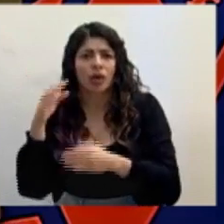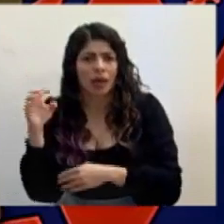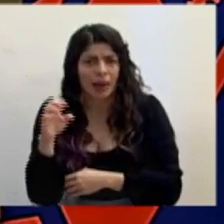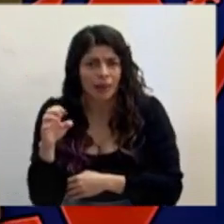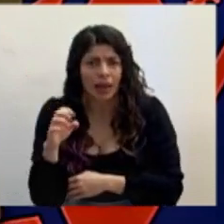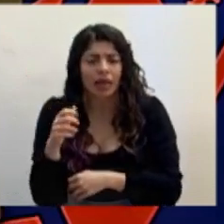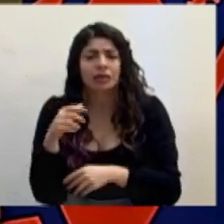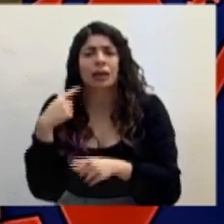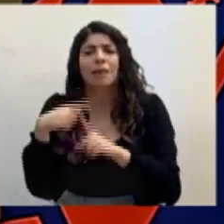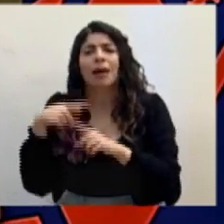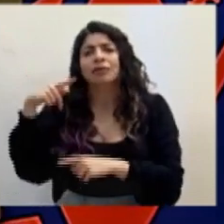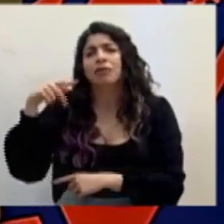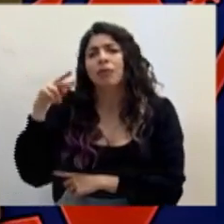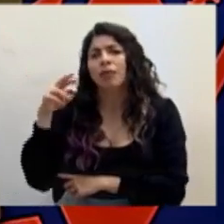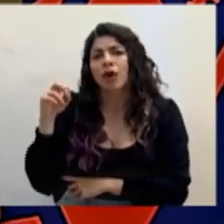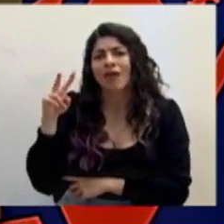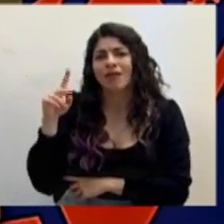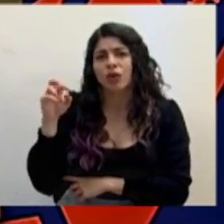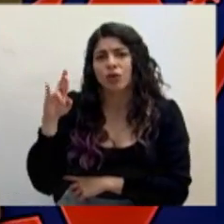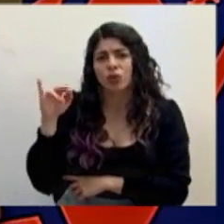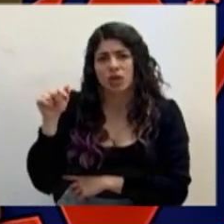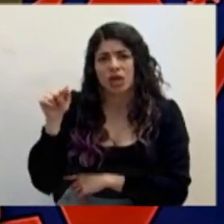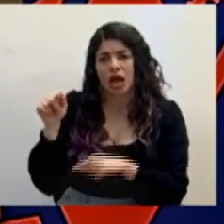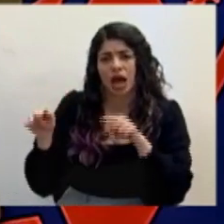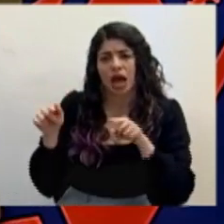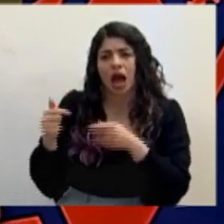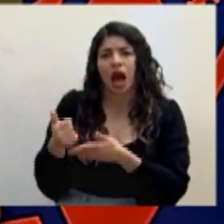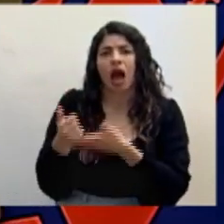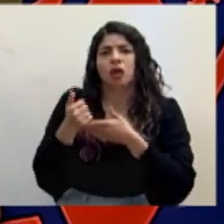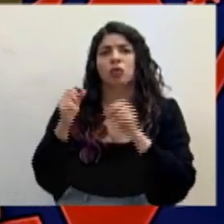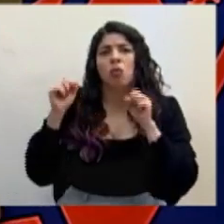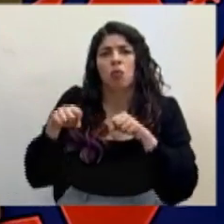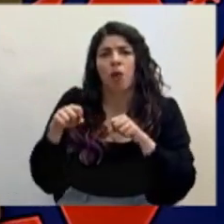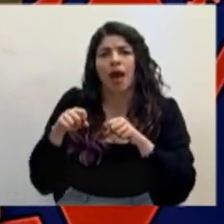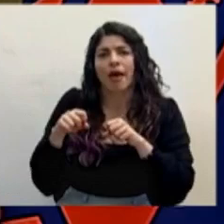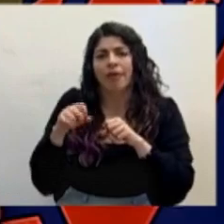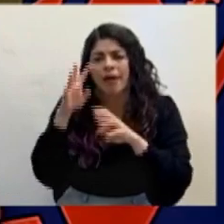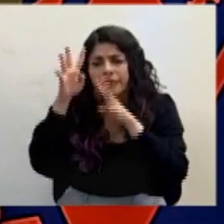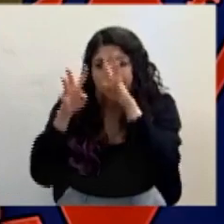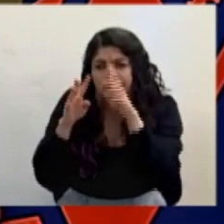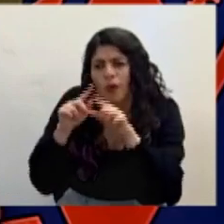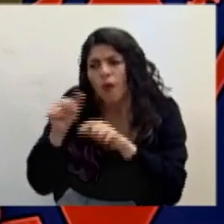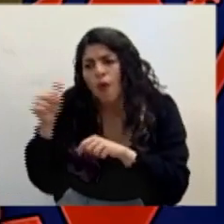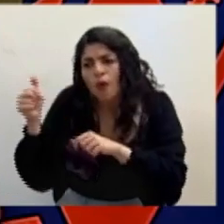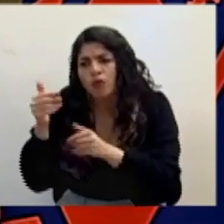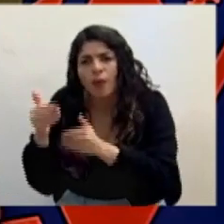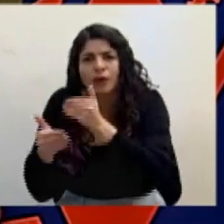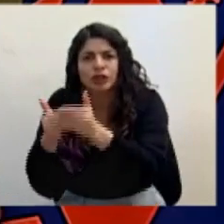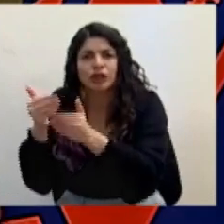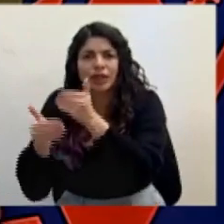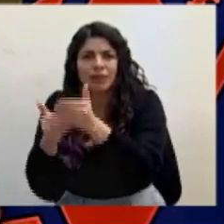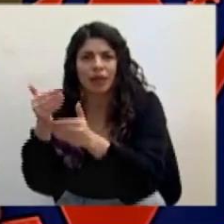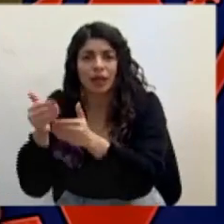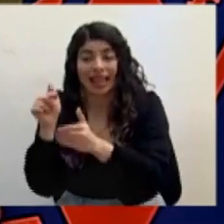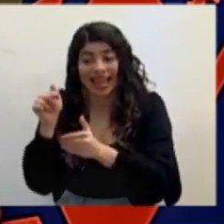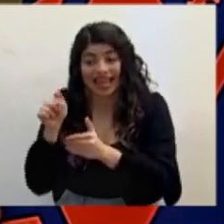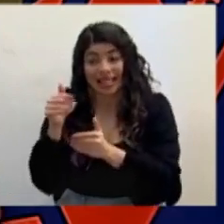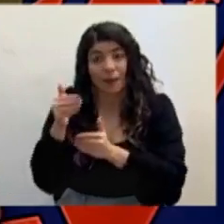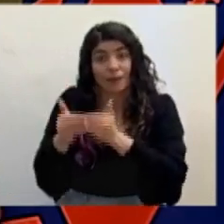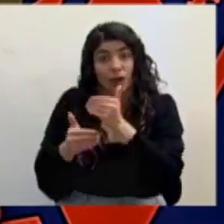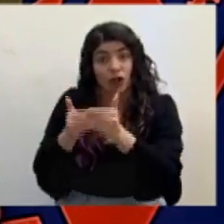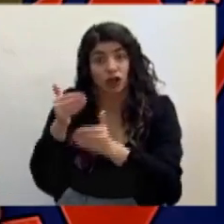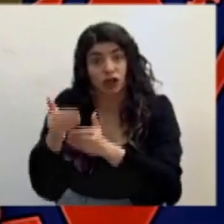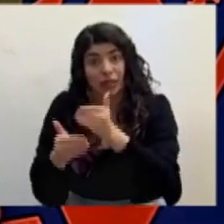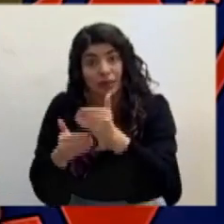de su proveeduría que nos permite hacer diferentes tipos de procedimientos. La mayoría de estos procedimientos nosotros los